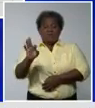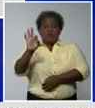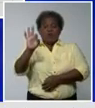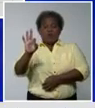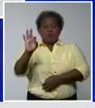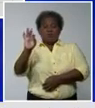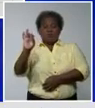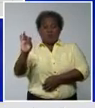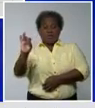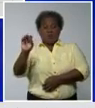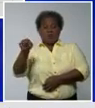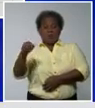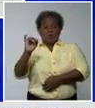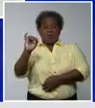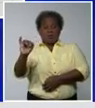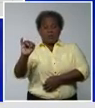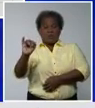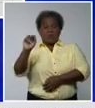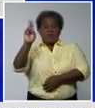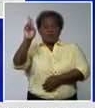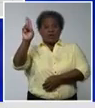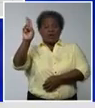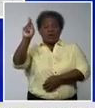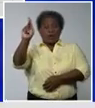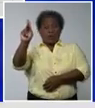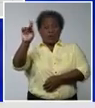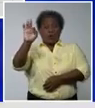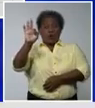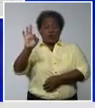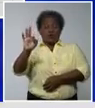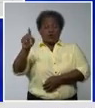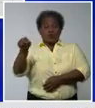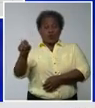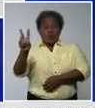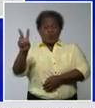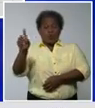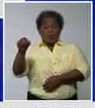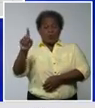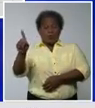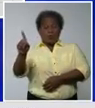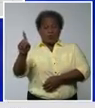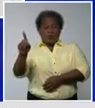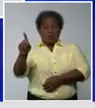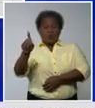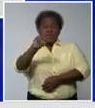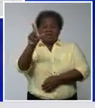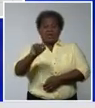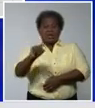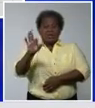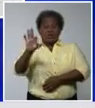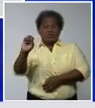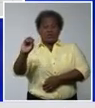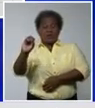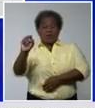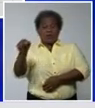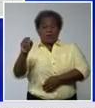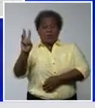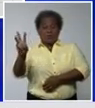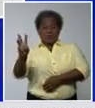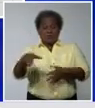87,6%, Reino Unido 82,1%, Italia 80,3%, Estados Unidos